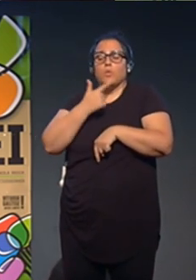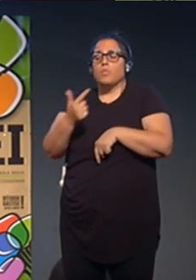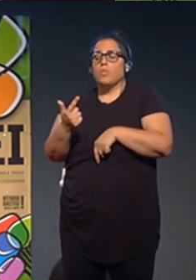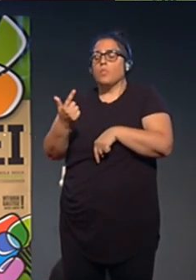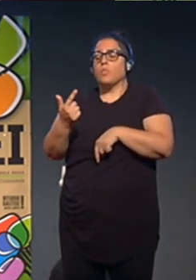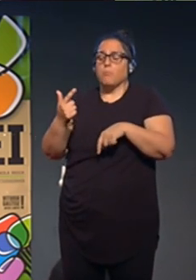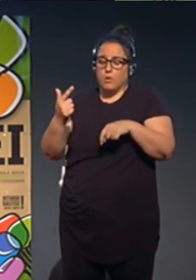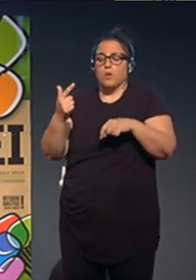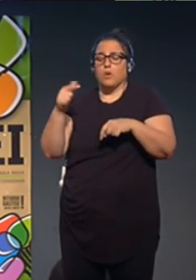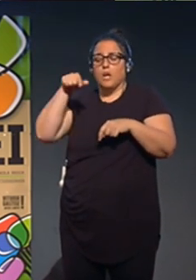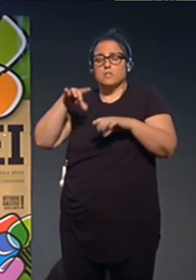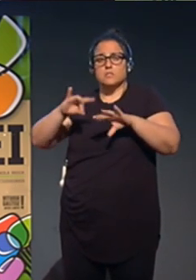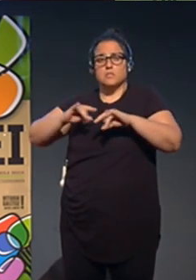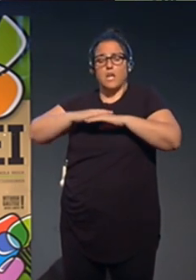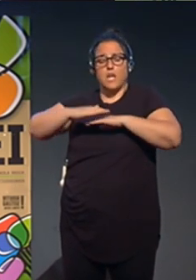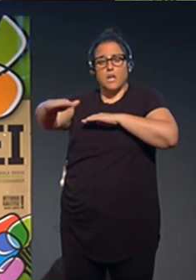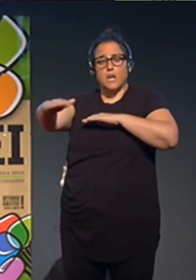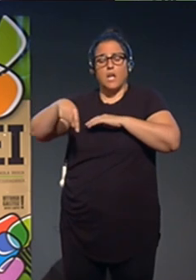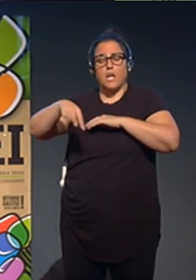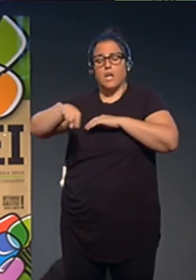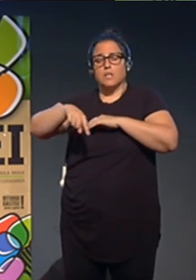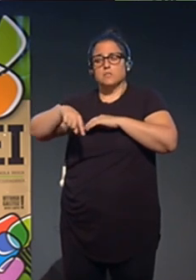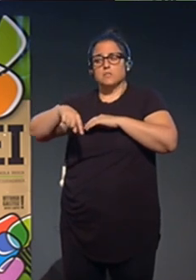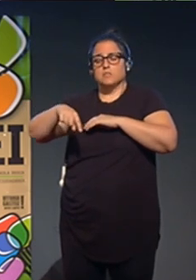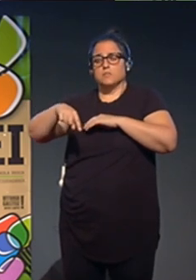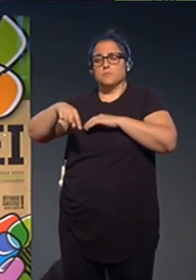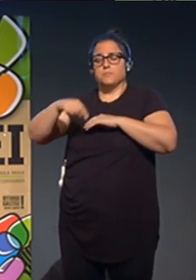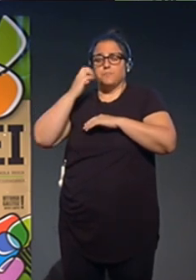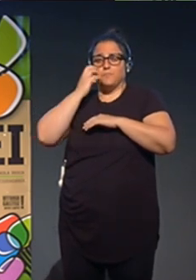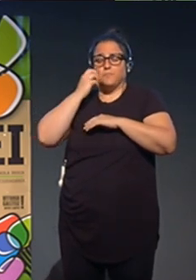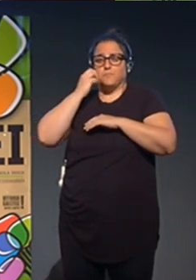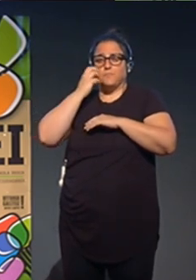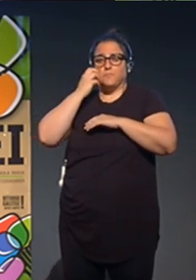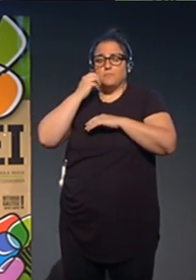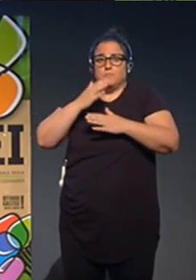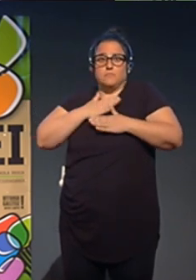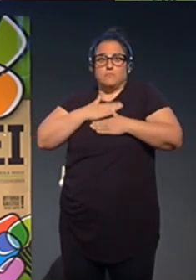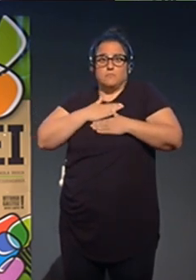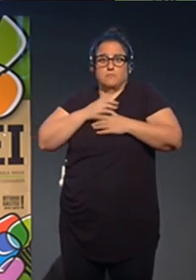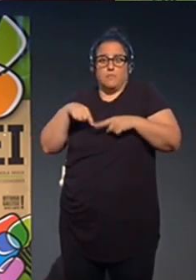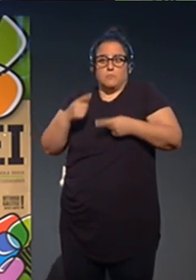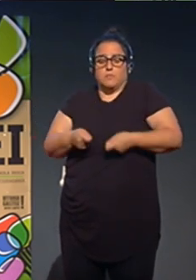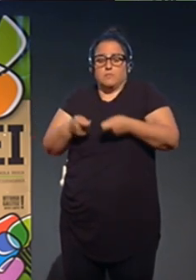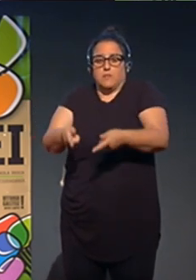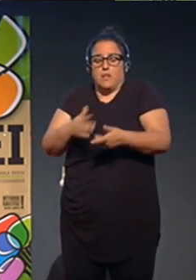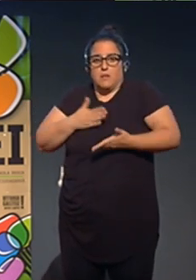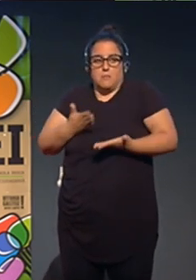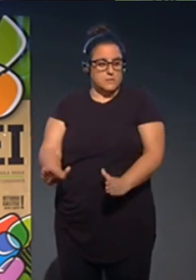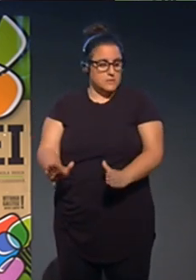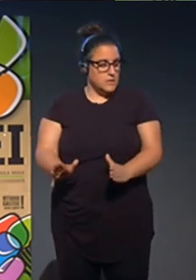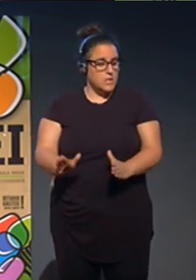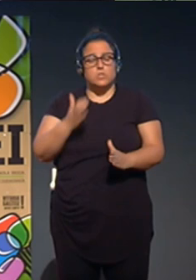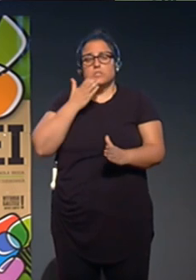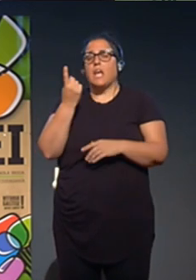esto es estas tierras son el capital que voy a dejar a mis hijos y si